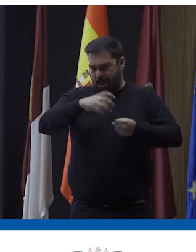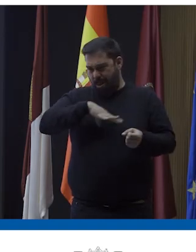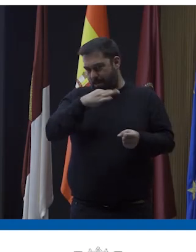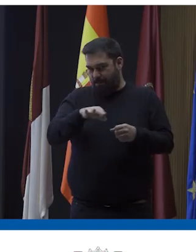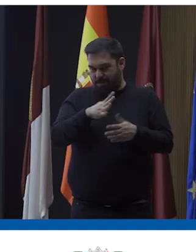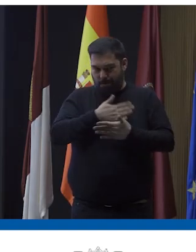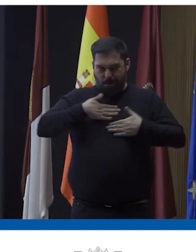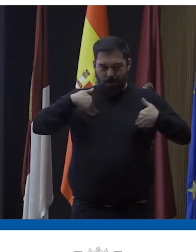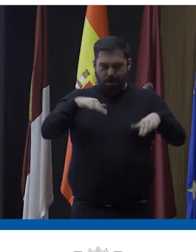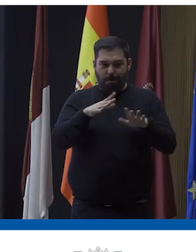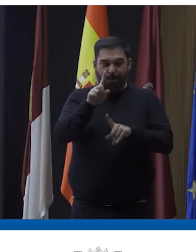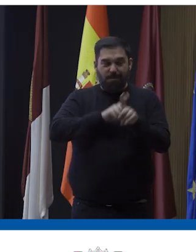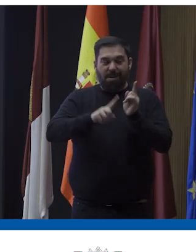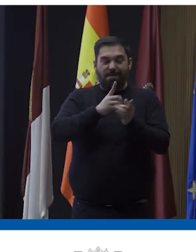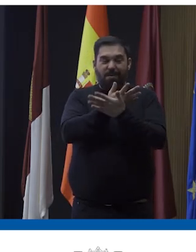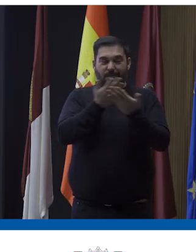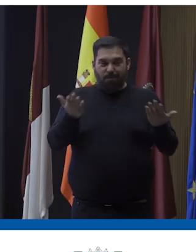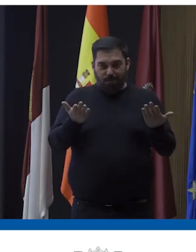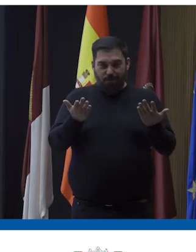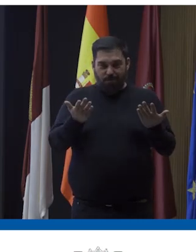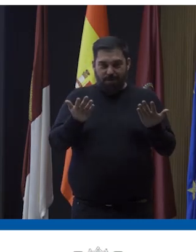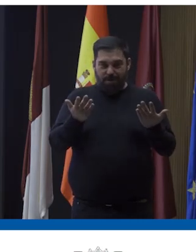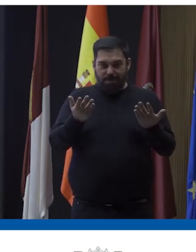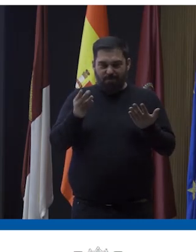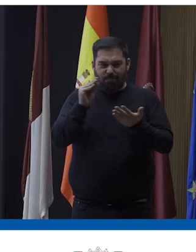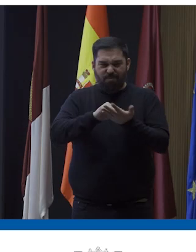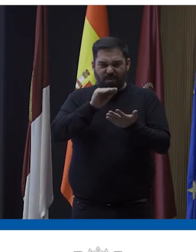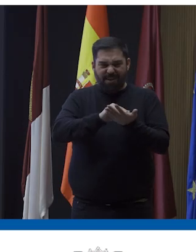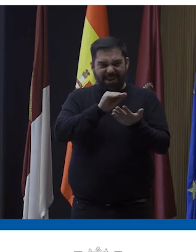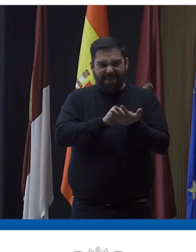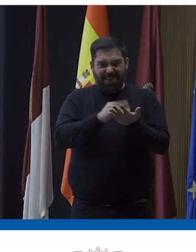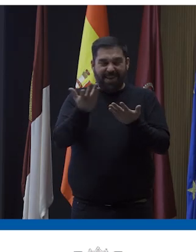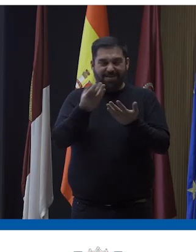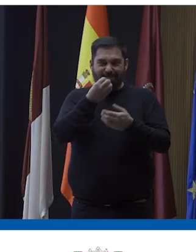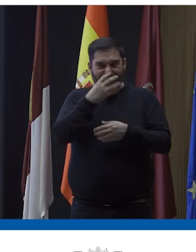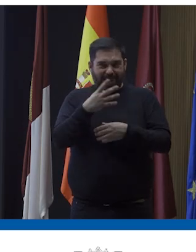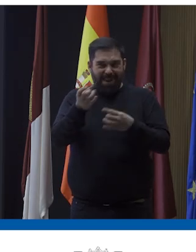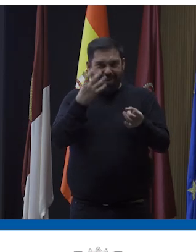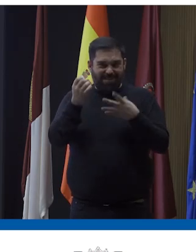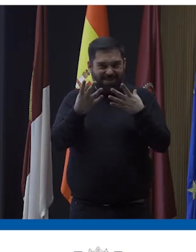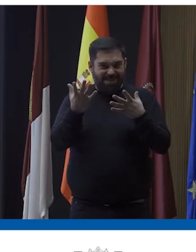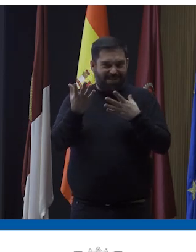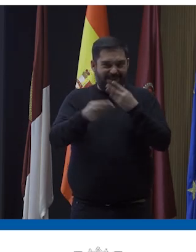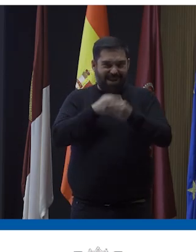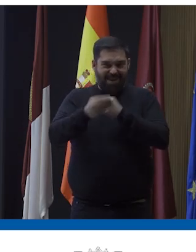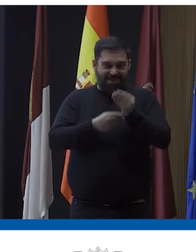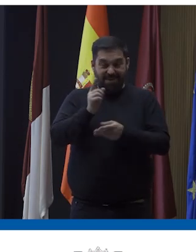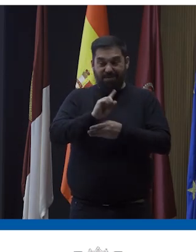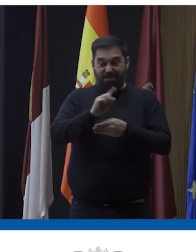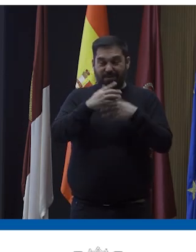El problema es que muchas veces no se están haciendo bien los abdominales en los